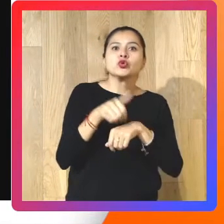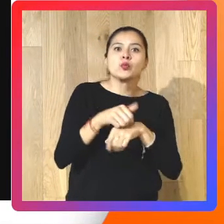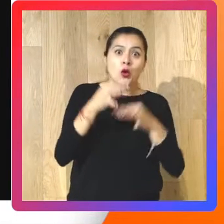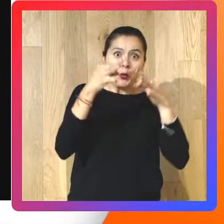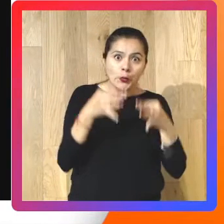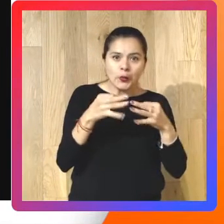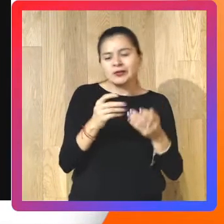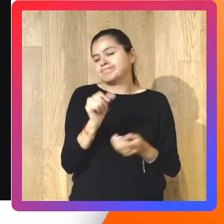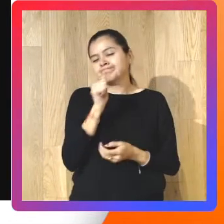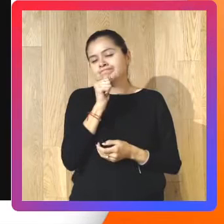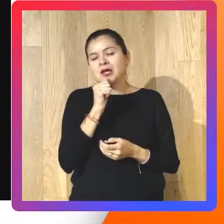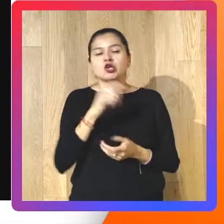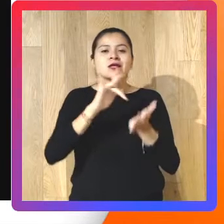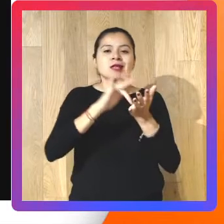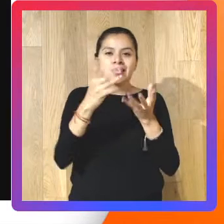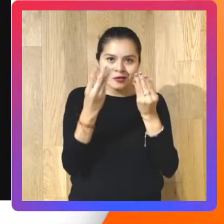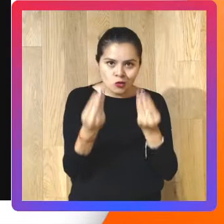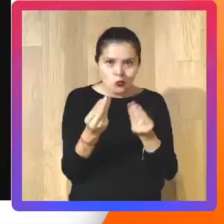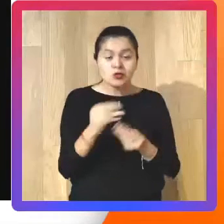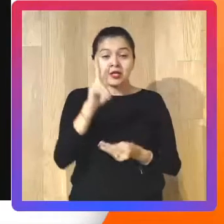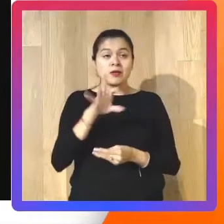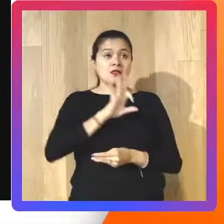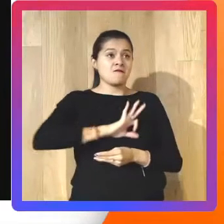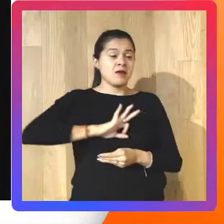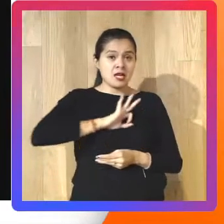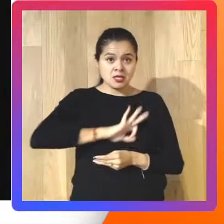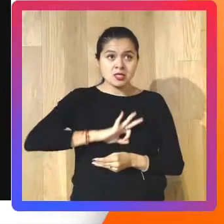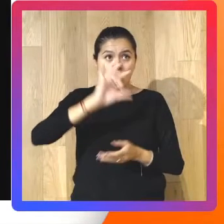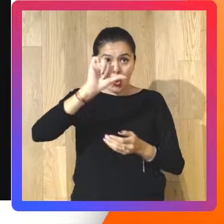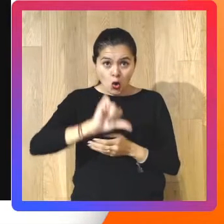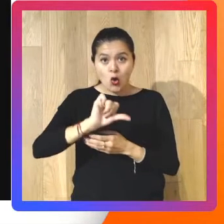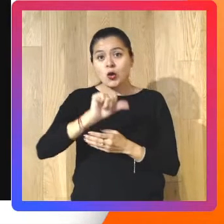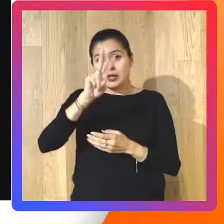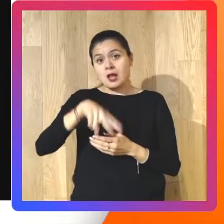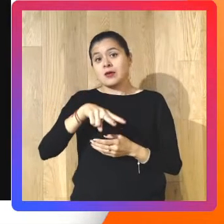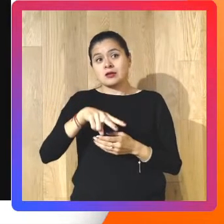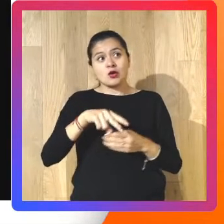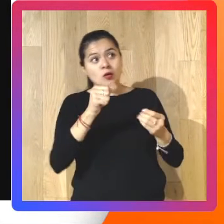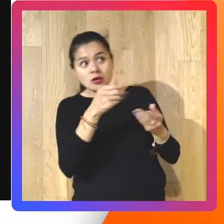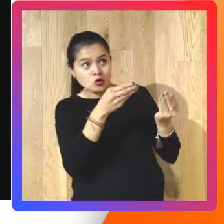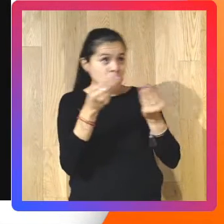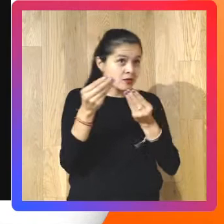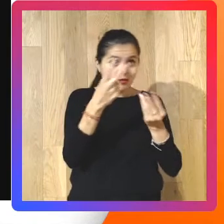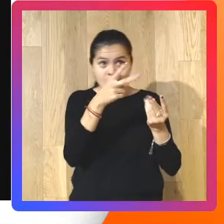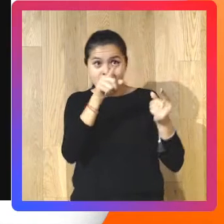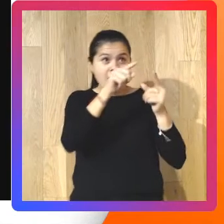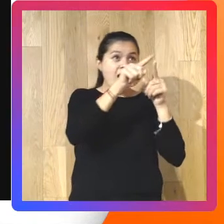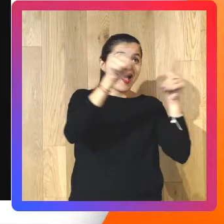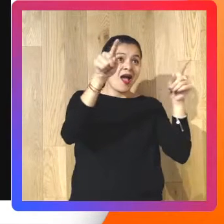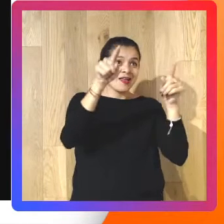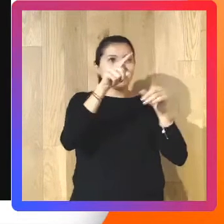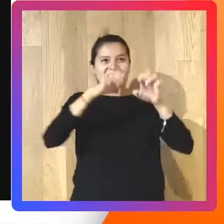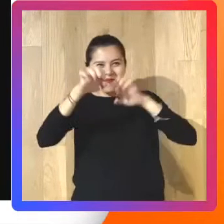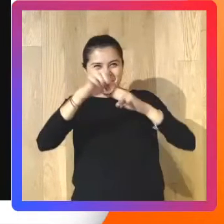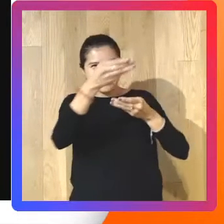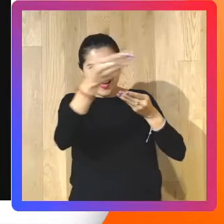les agradezco mucho y la verdad, felicito y les agradezco. ¿De qué lado están? No, acá también. ¿De qué lado están los representantes